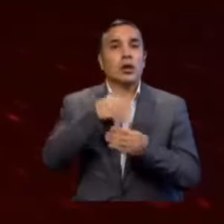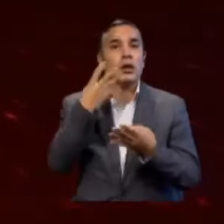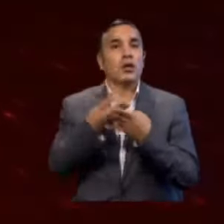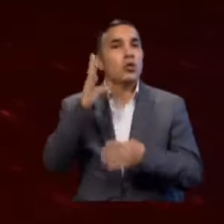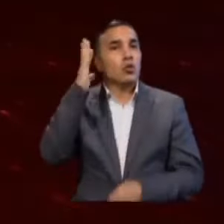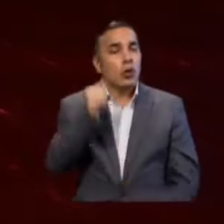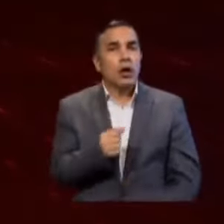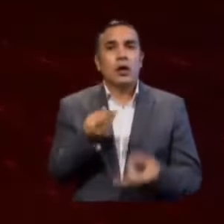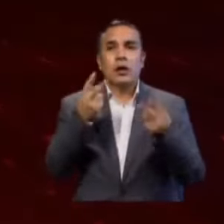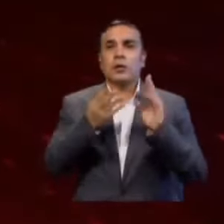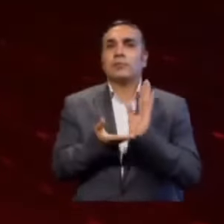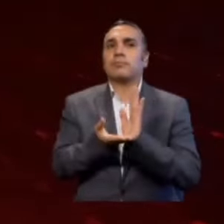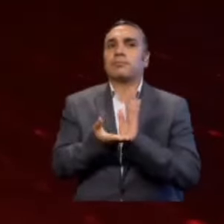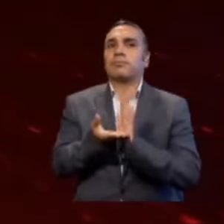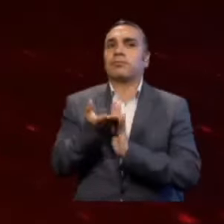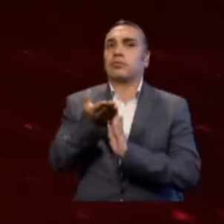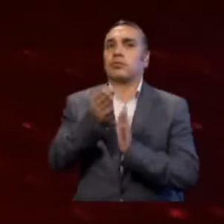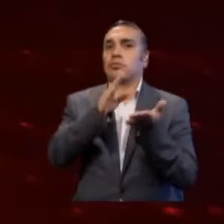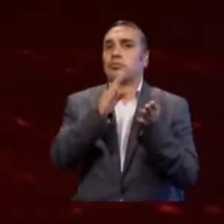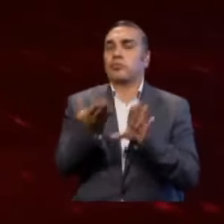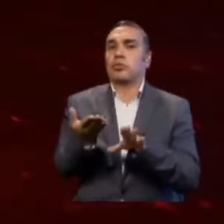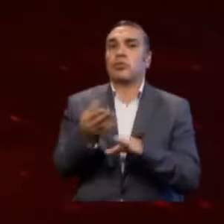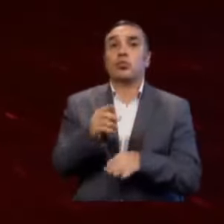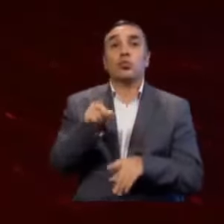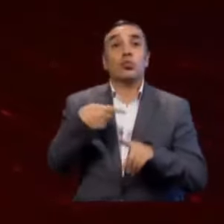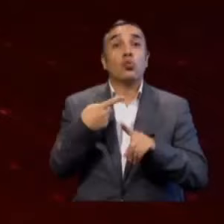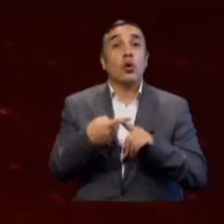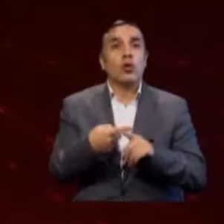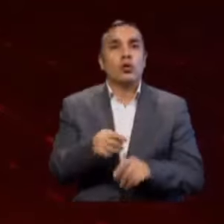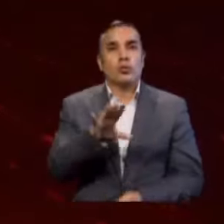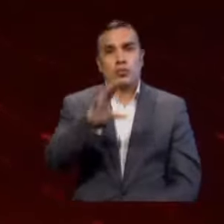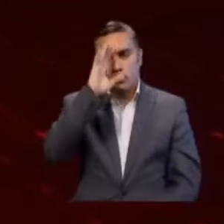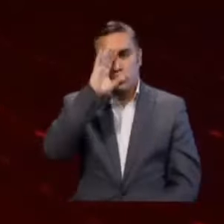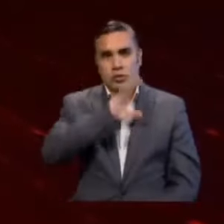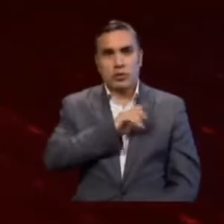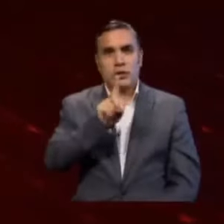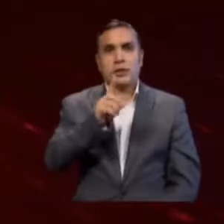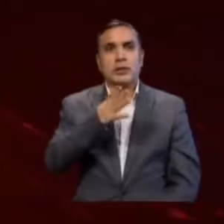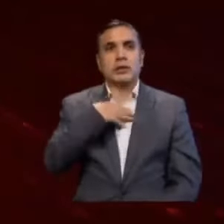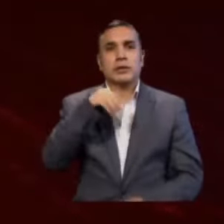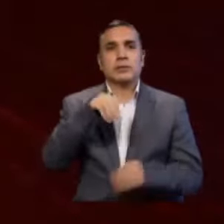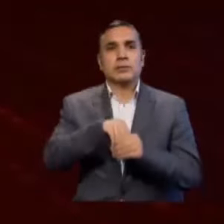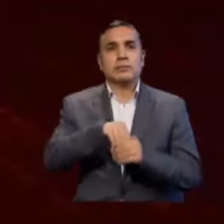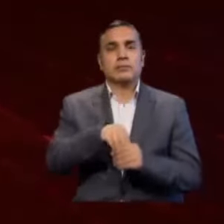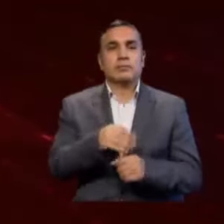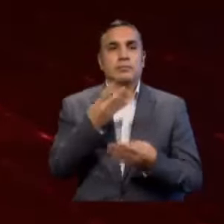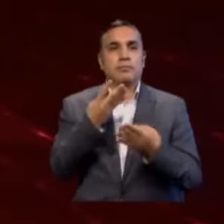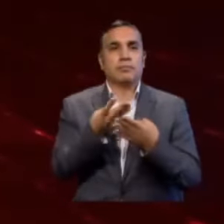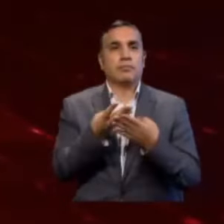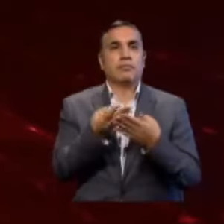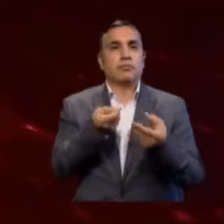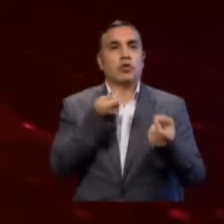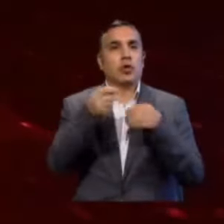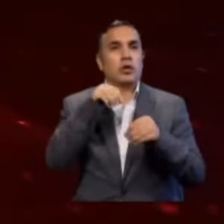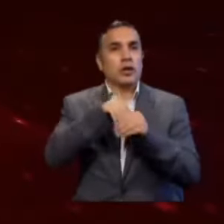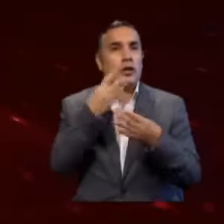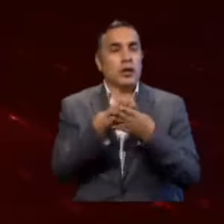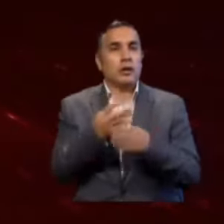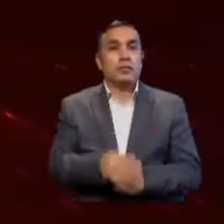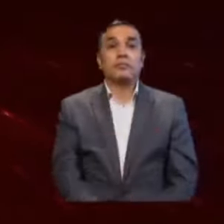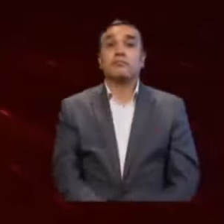también habrían aumentado los fallecidos una vez que la policía pues ya está adentro en el control de estas cárceles